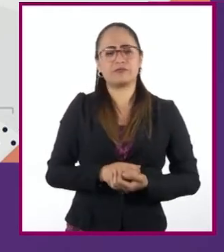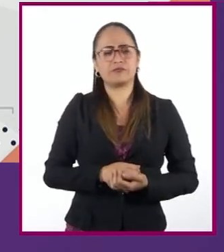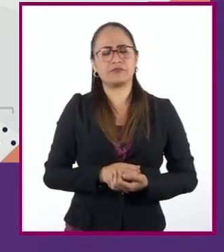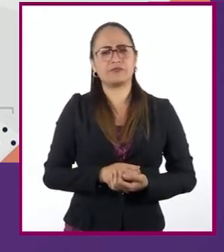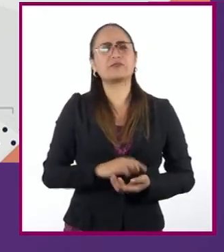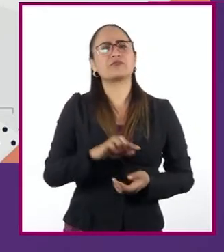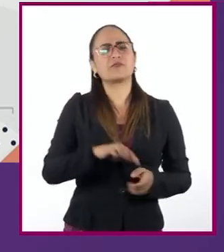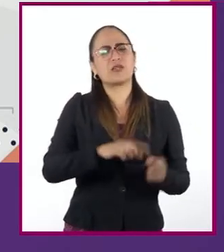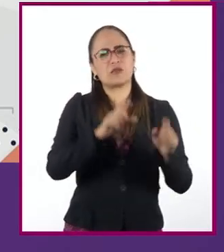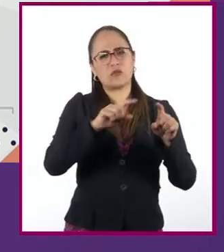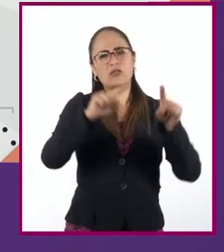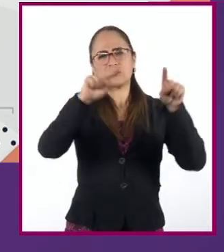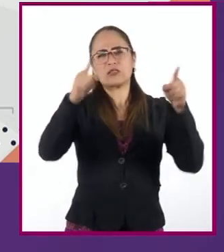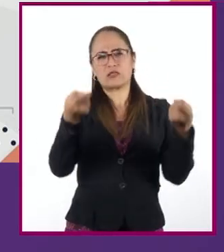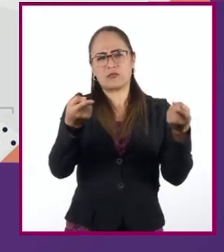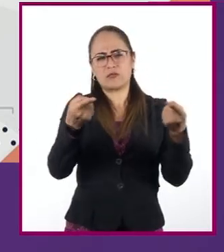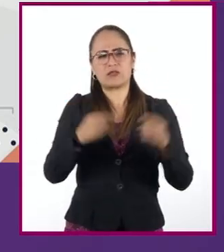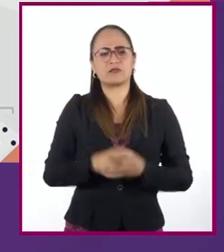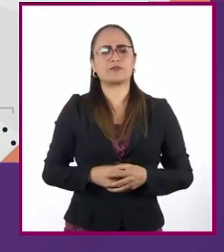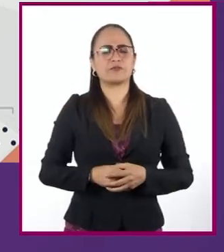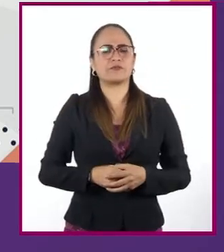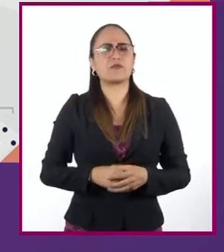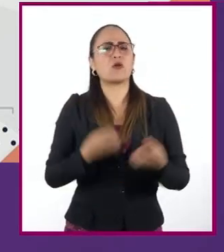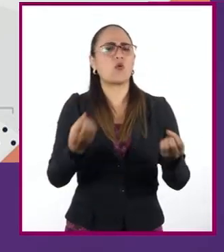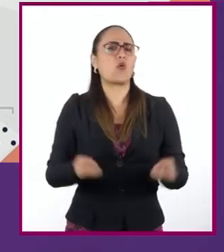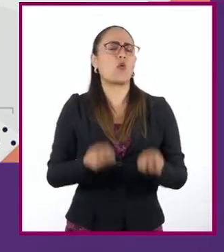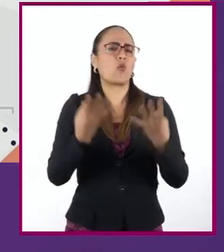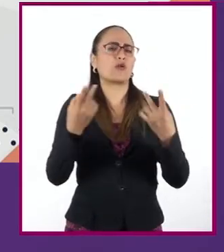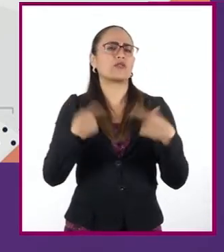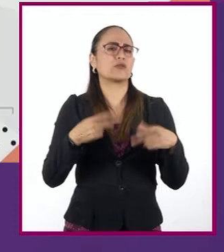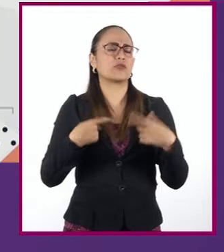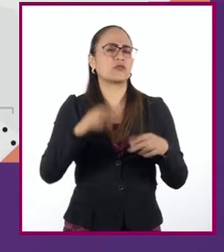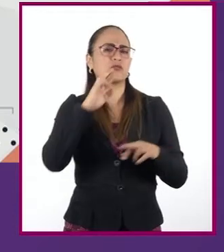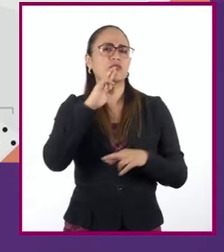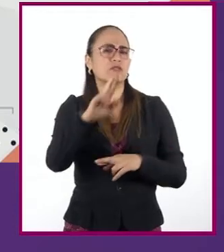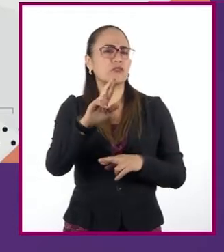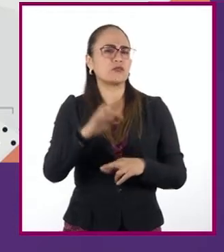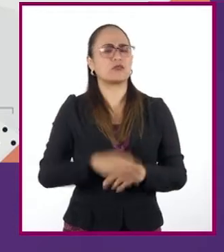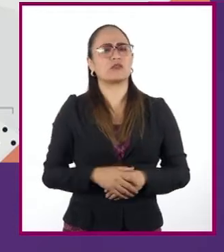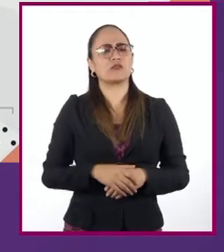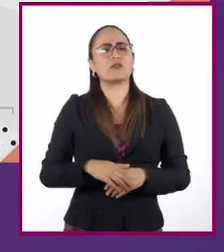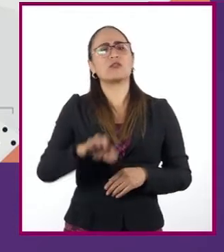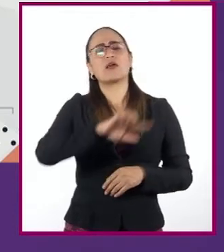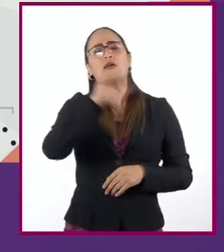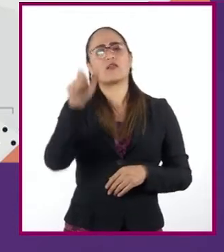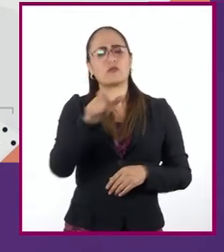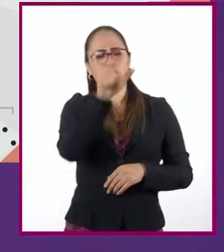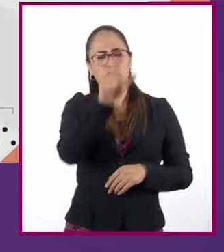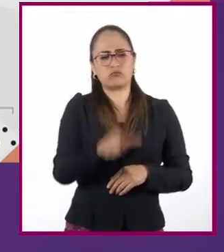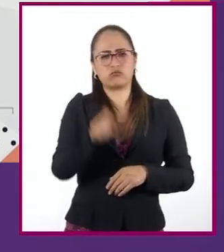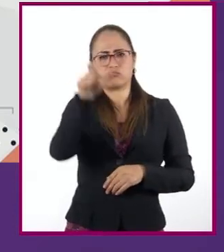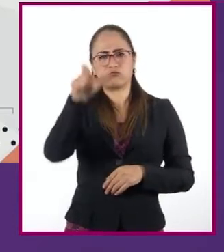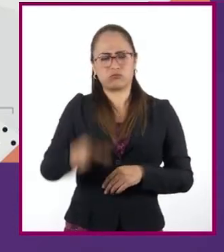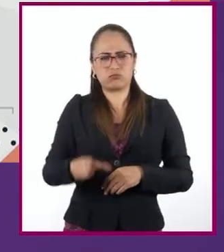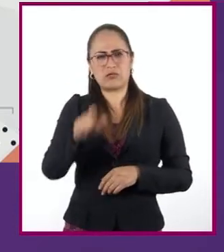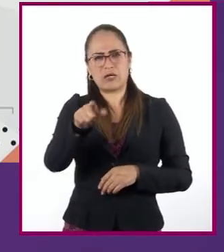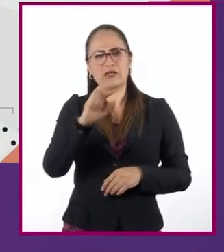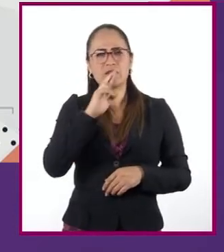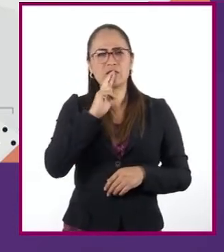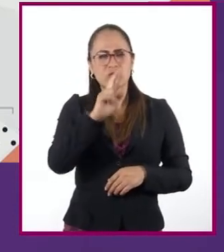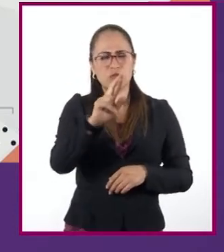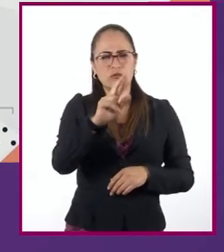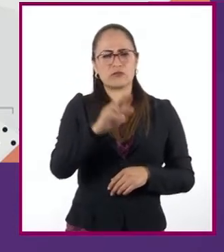Enseguida, entre paréntesis, se coloca la población encuestada y luego una gráfica de barras que muestra las respuestas de